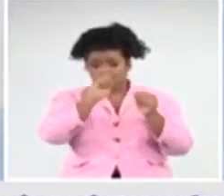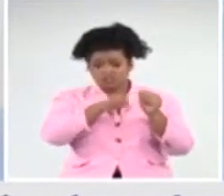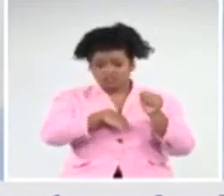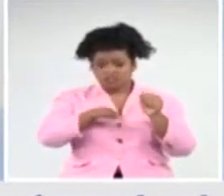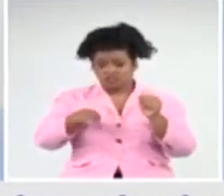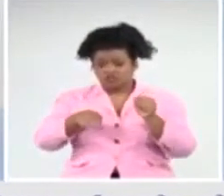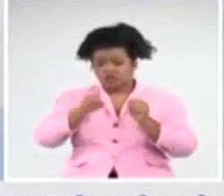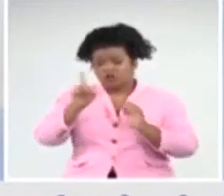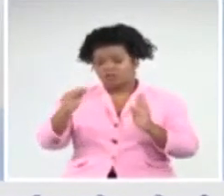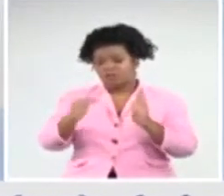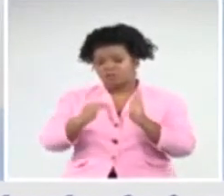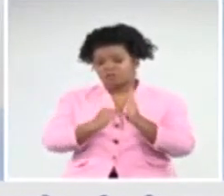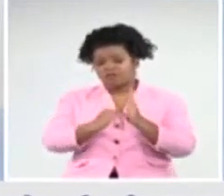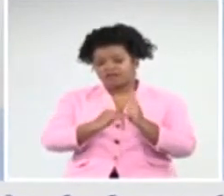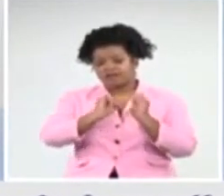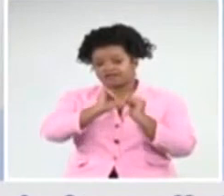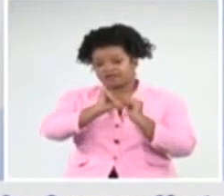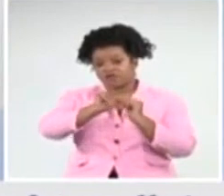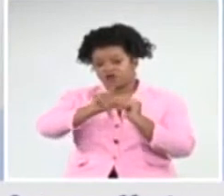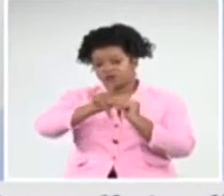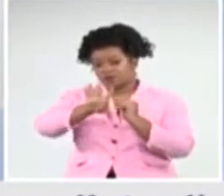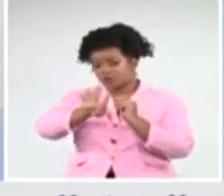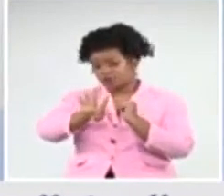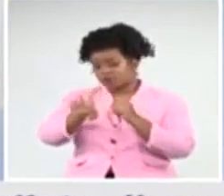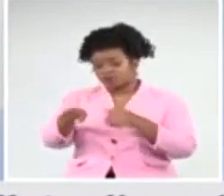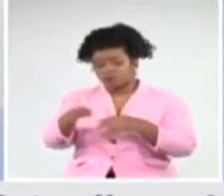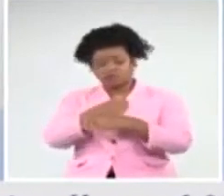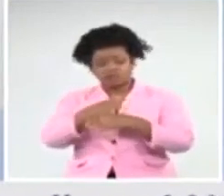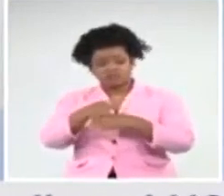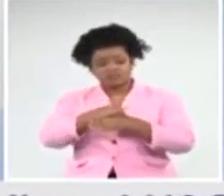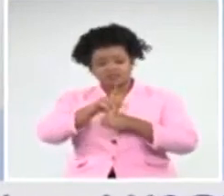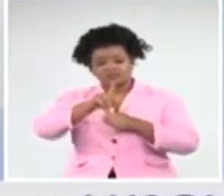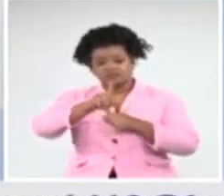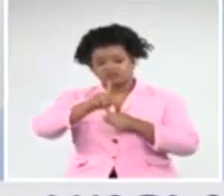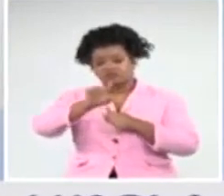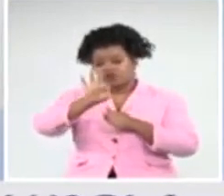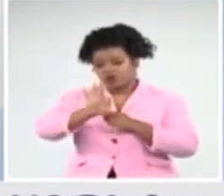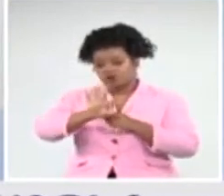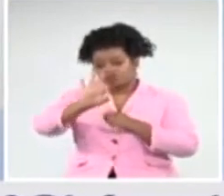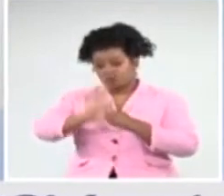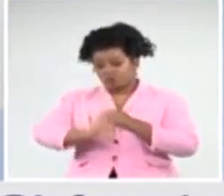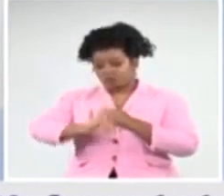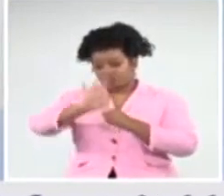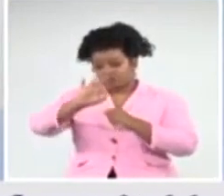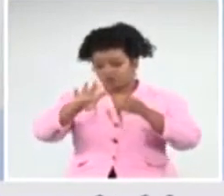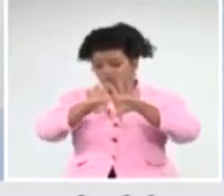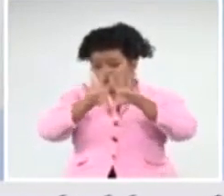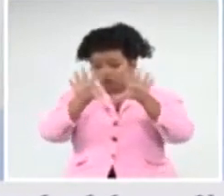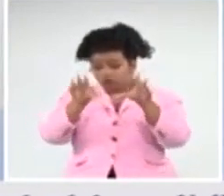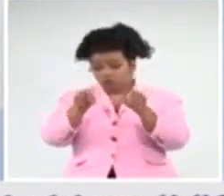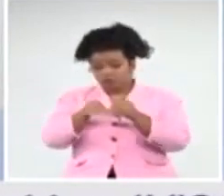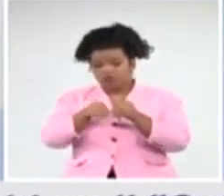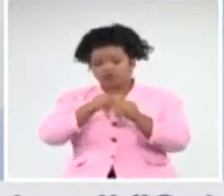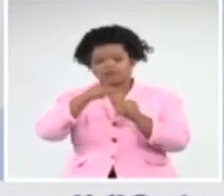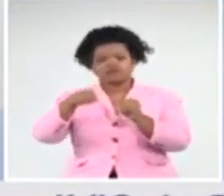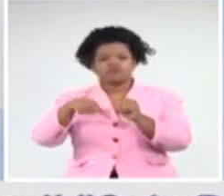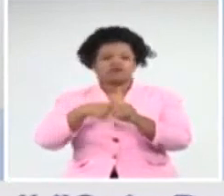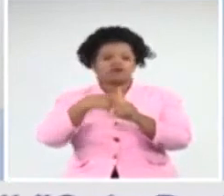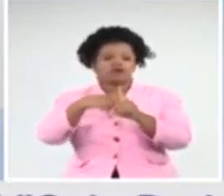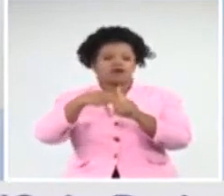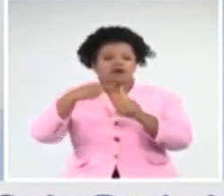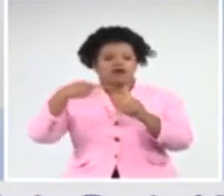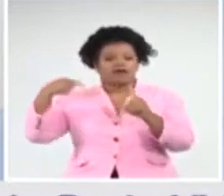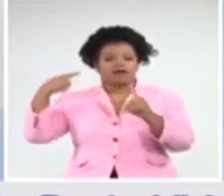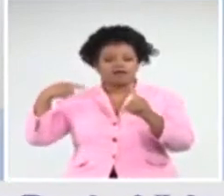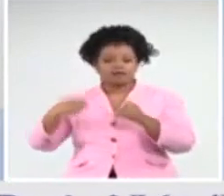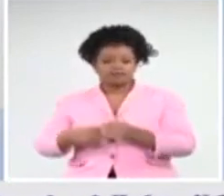1.694. Estamos hablando del 18% de todos los casos que se diagnosticaron ayer.